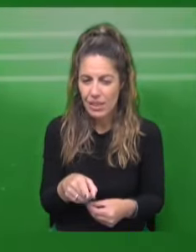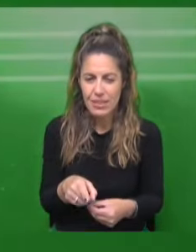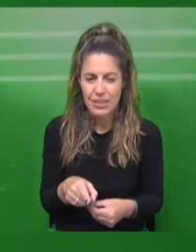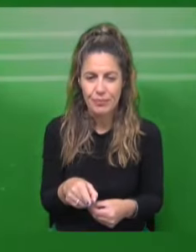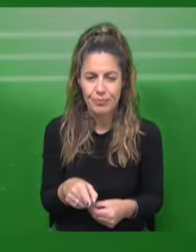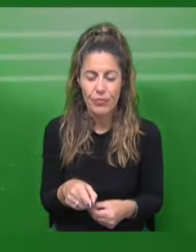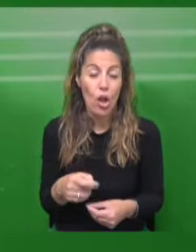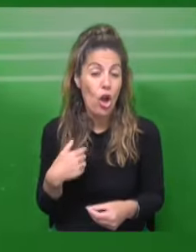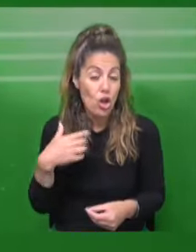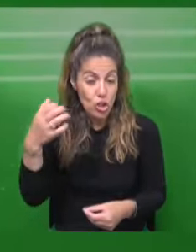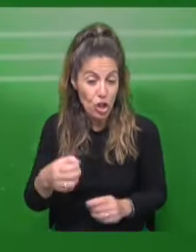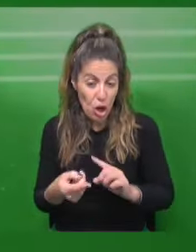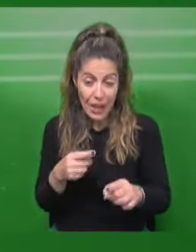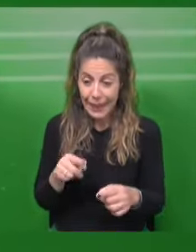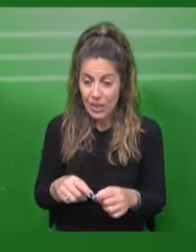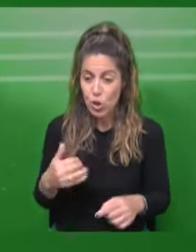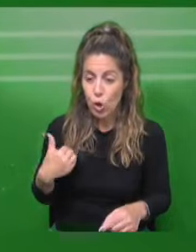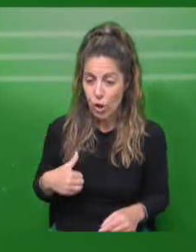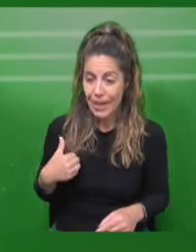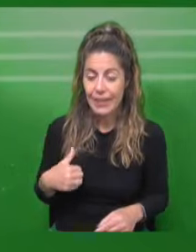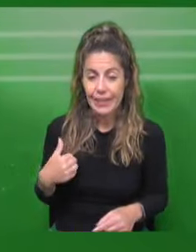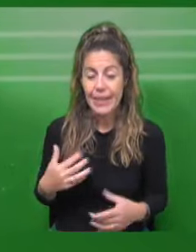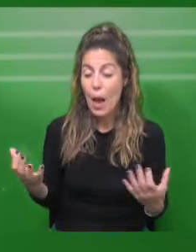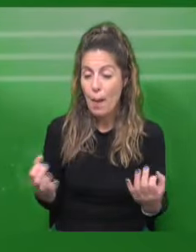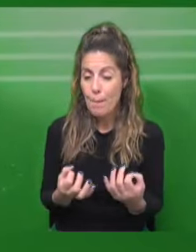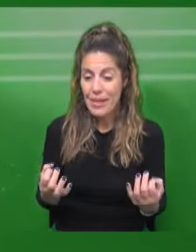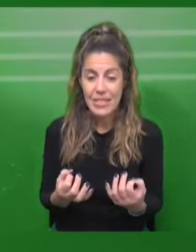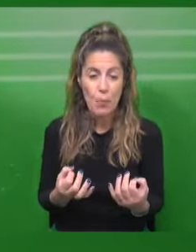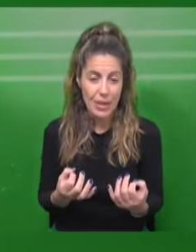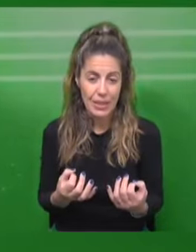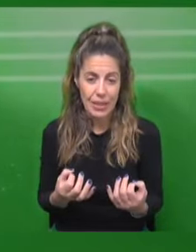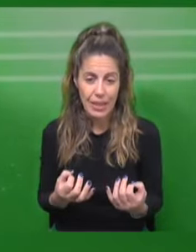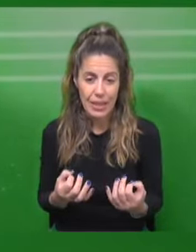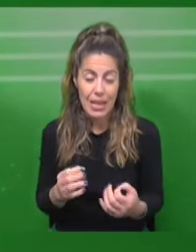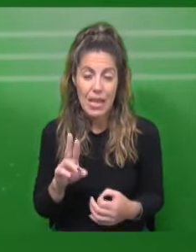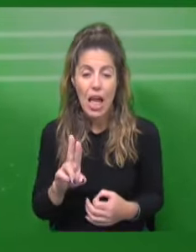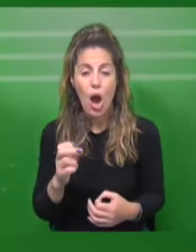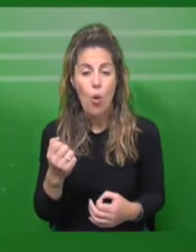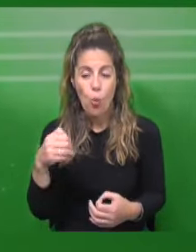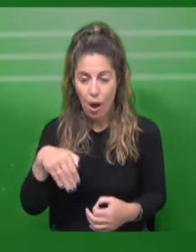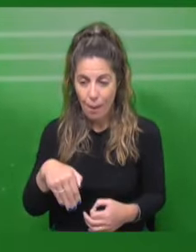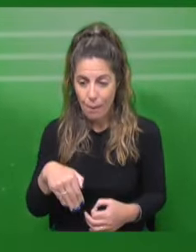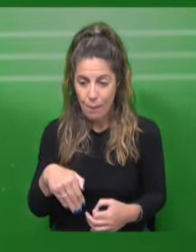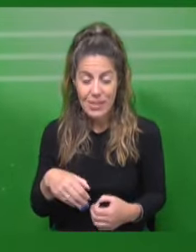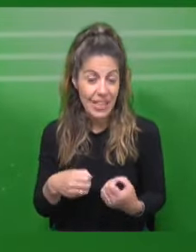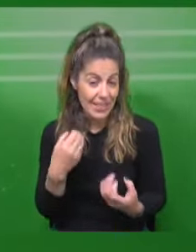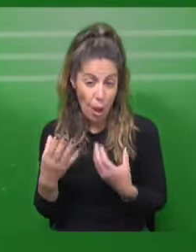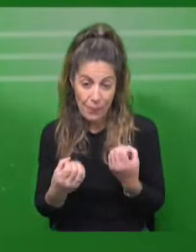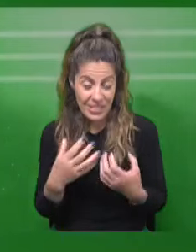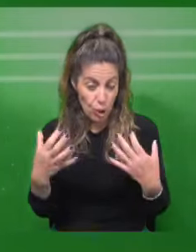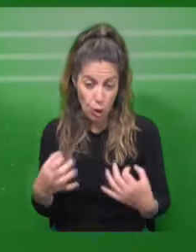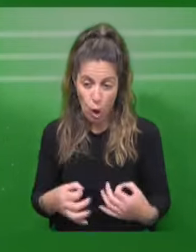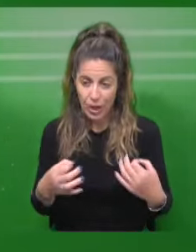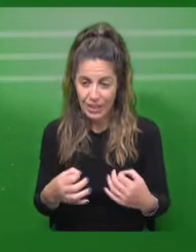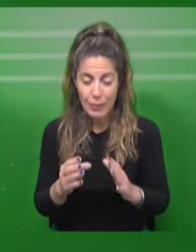Bueno yo creo que la relación con con Argentina especialmente donde la la ham donde se está expresando concretamente